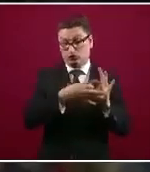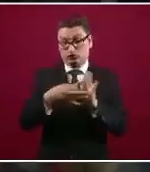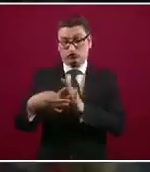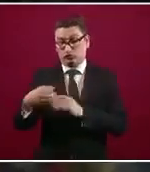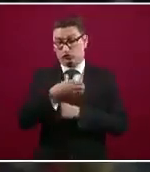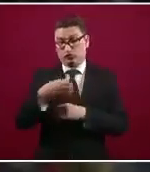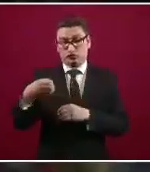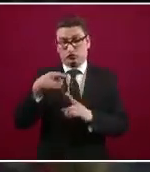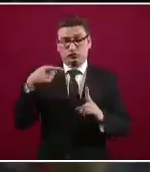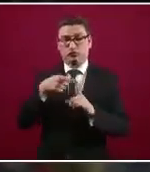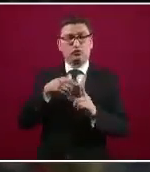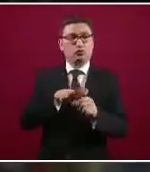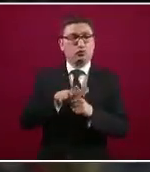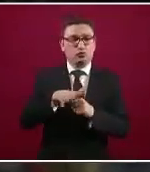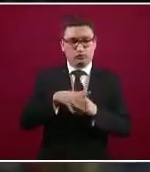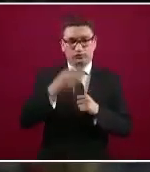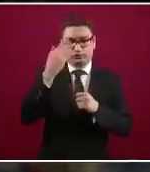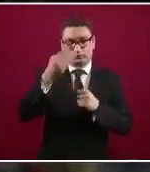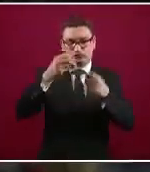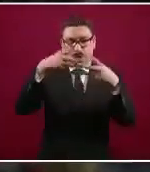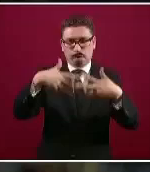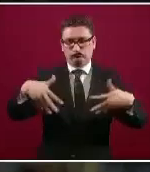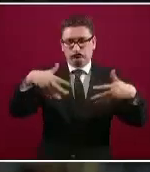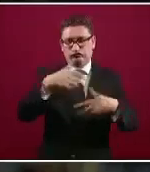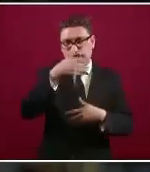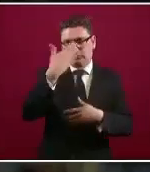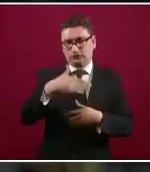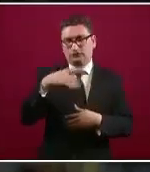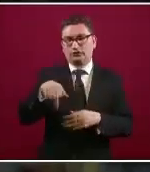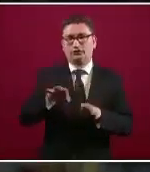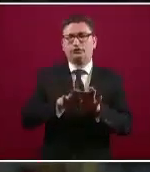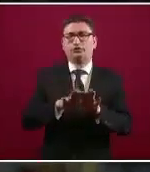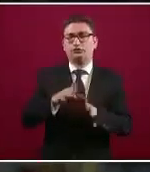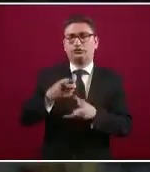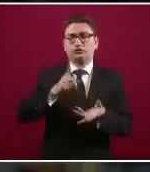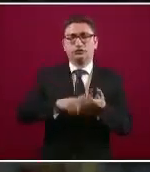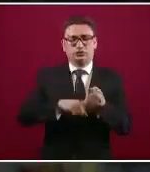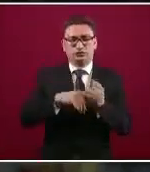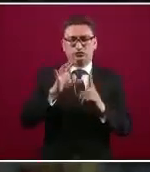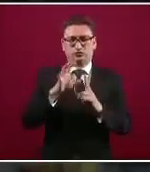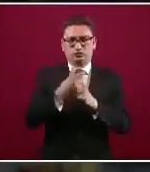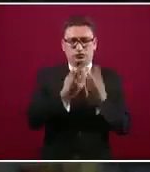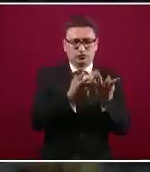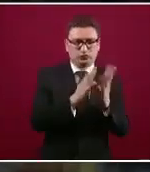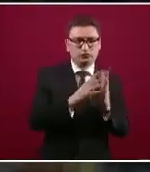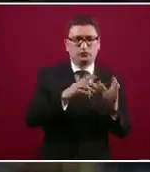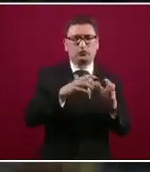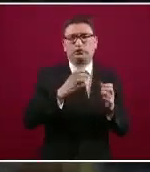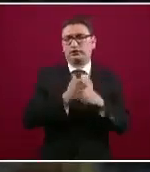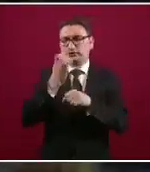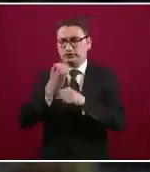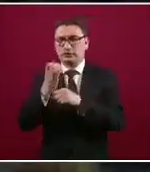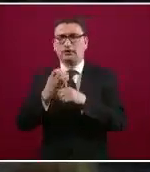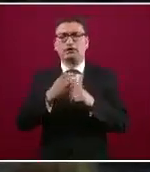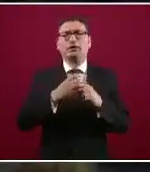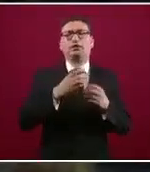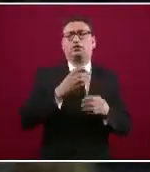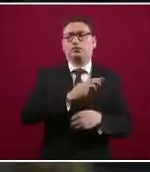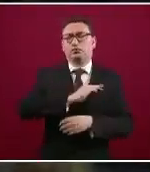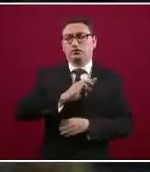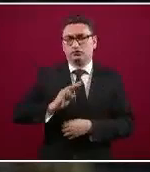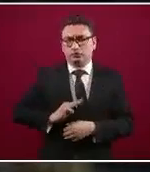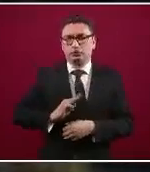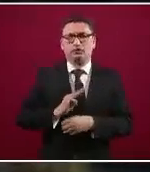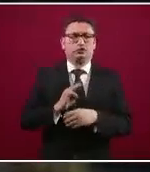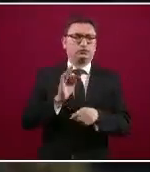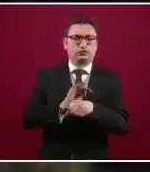en el sentido de organigrama, que las coordinaciones sean coordinaciones estatales, coordinaciones municipales de